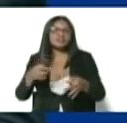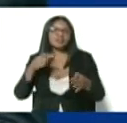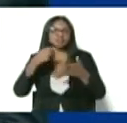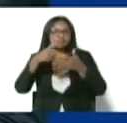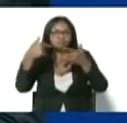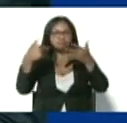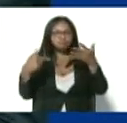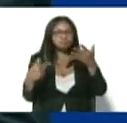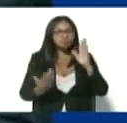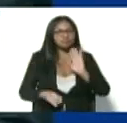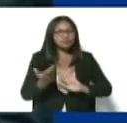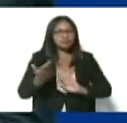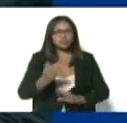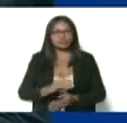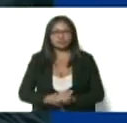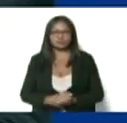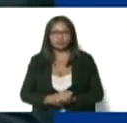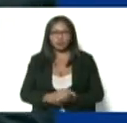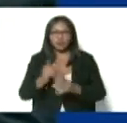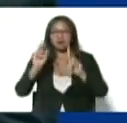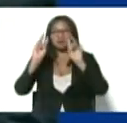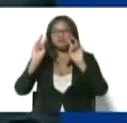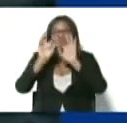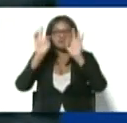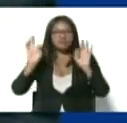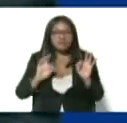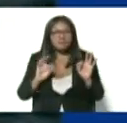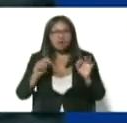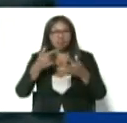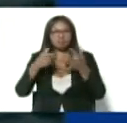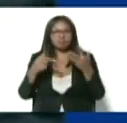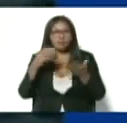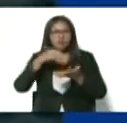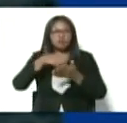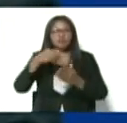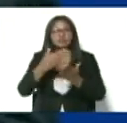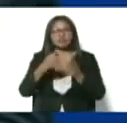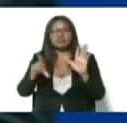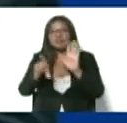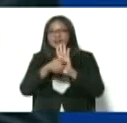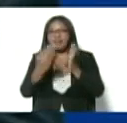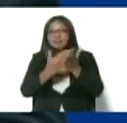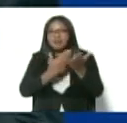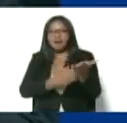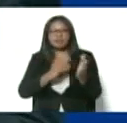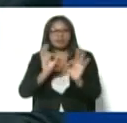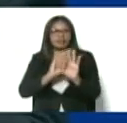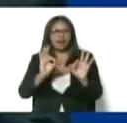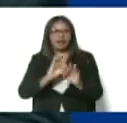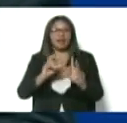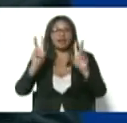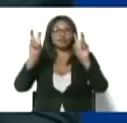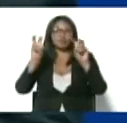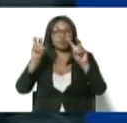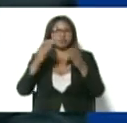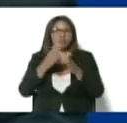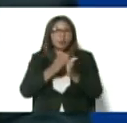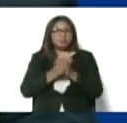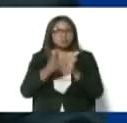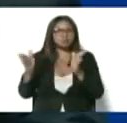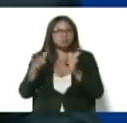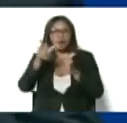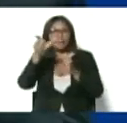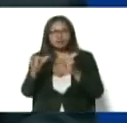importantes uno la tipología delito que no es que no estaban establecidas en la ley anterior delitos que dejaban por fuera a